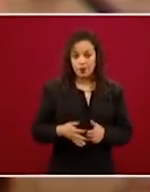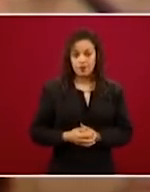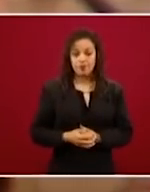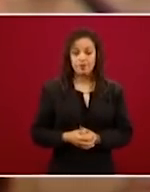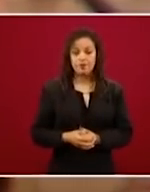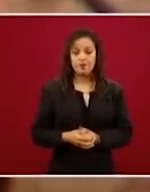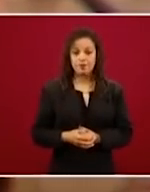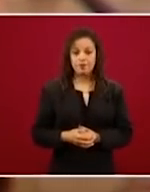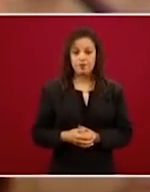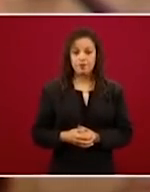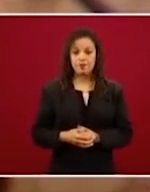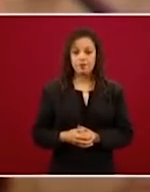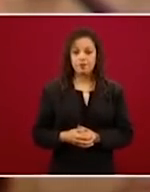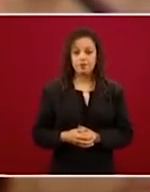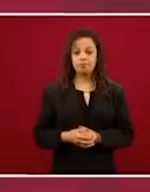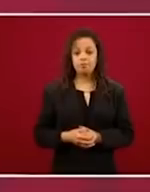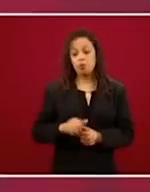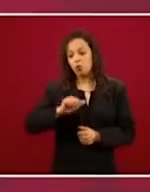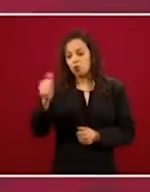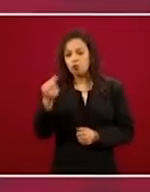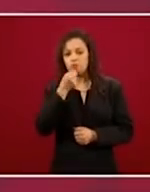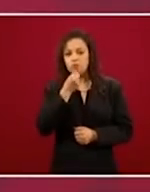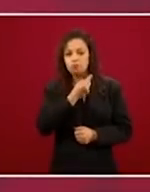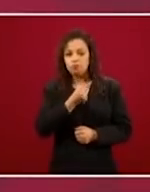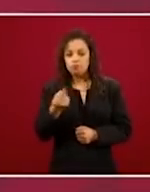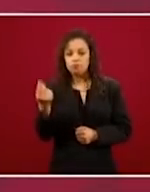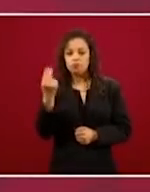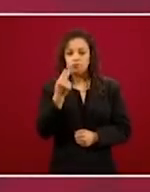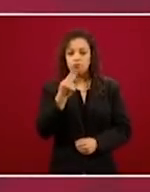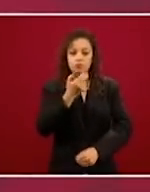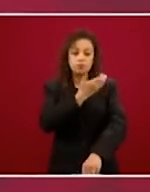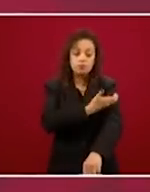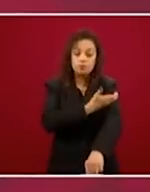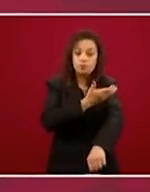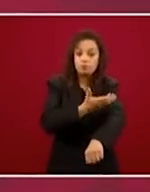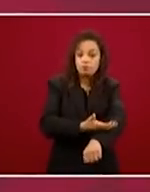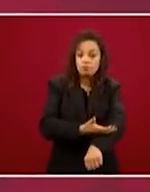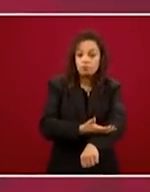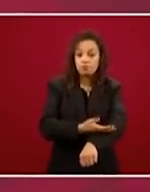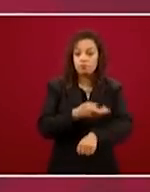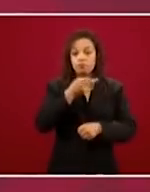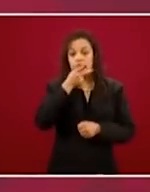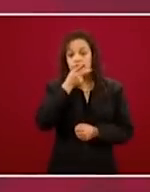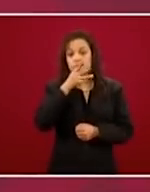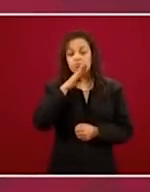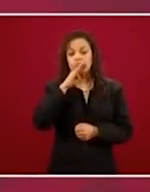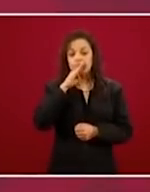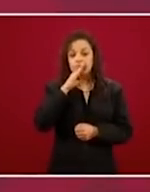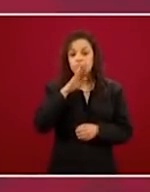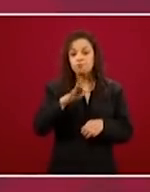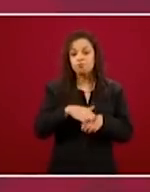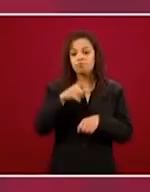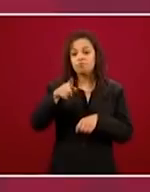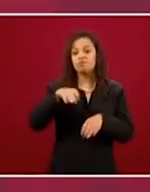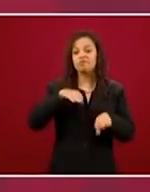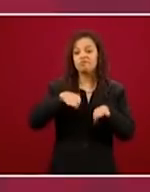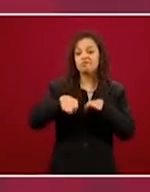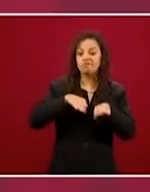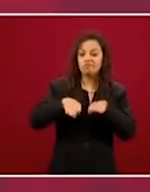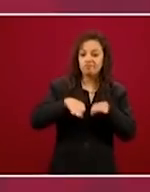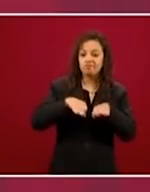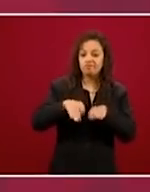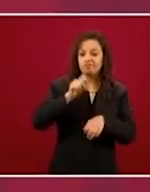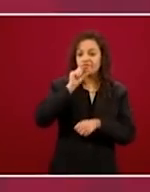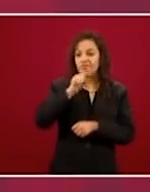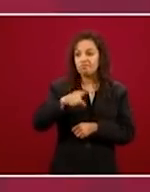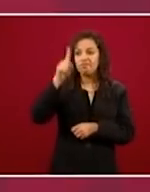y otros tienen que acompañar a sus papás porque son jornaleros si son de